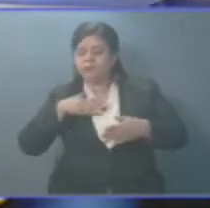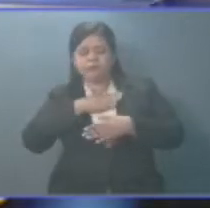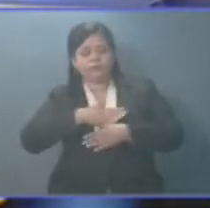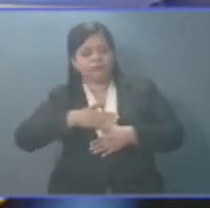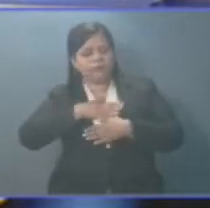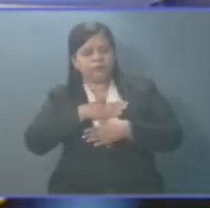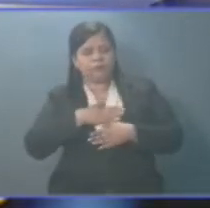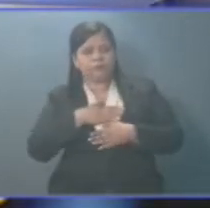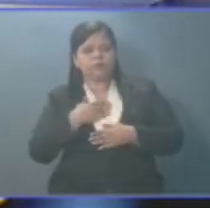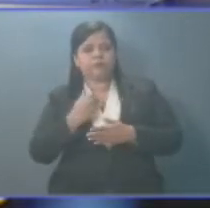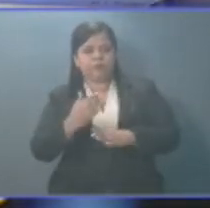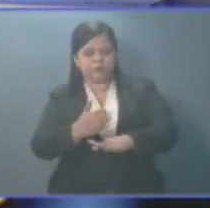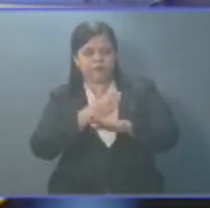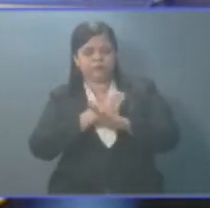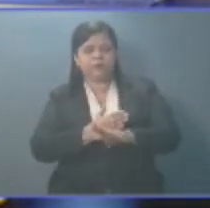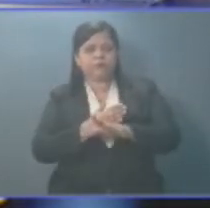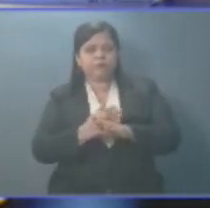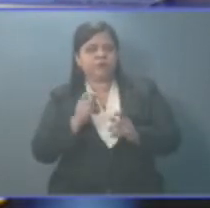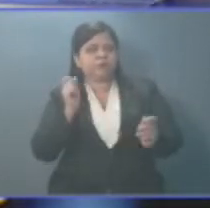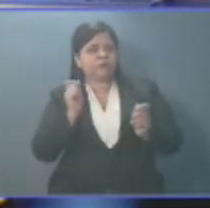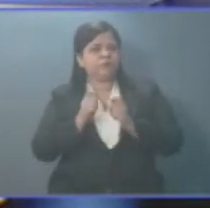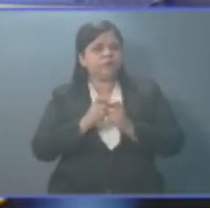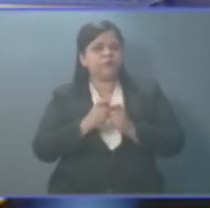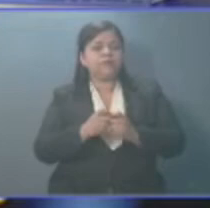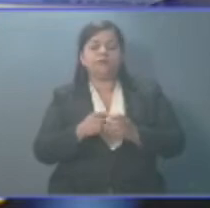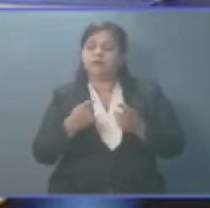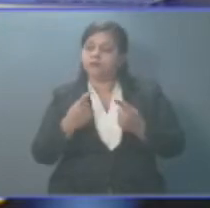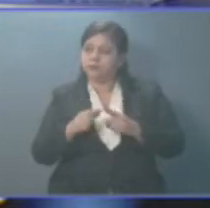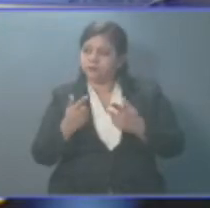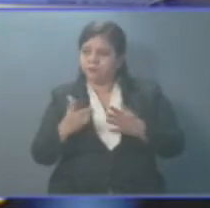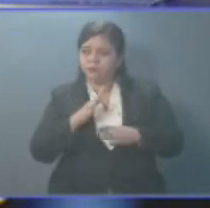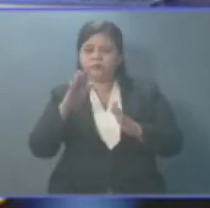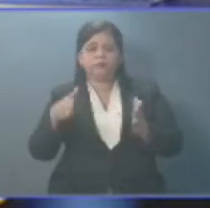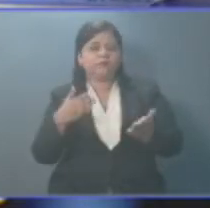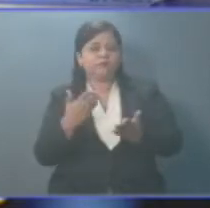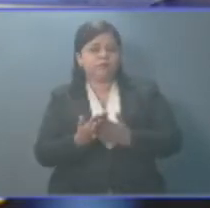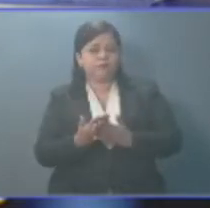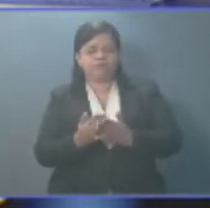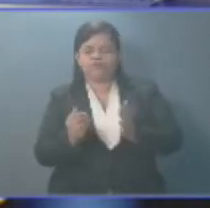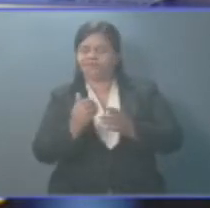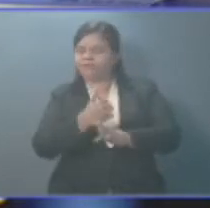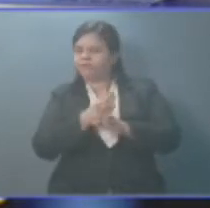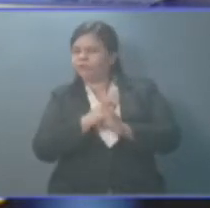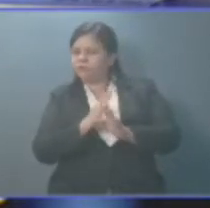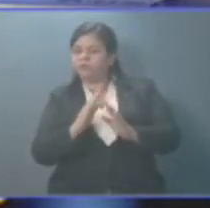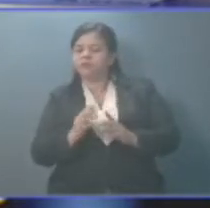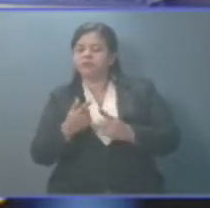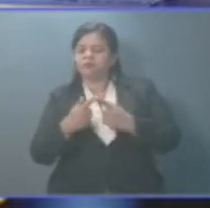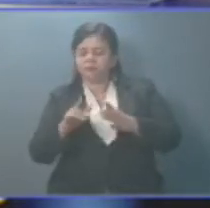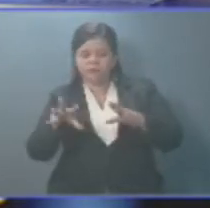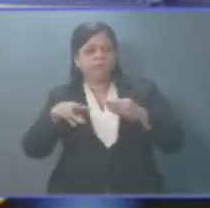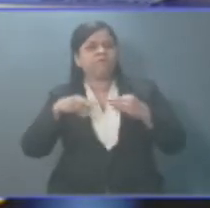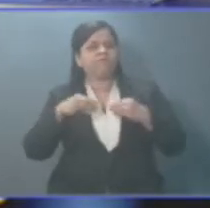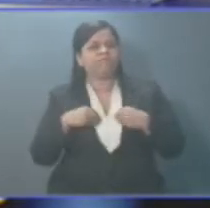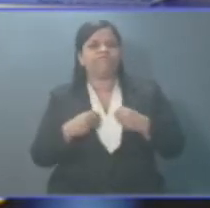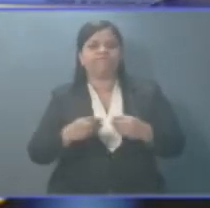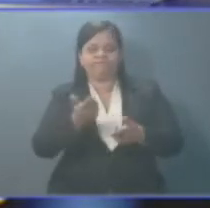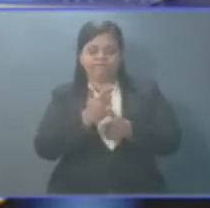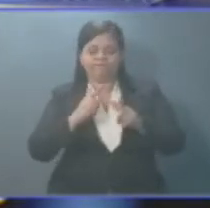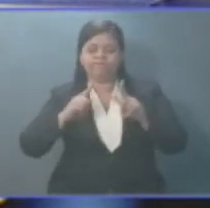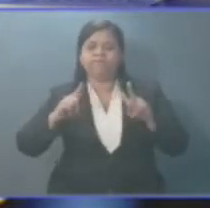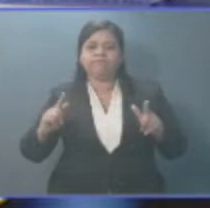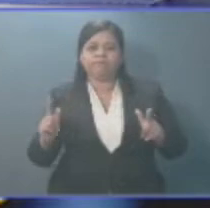una adecuada protección contra cualquier acto de discriminación que menoscabe la libertad